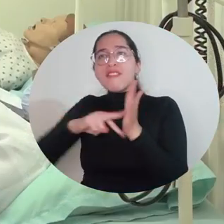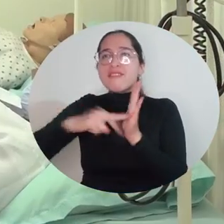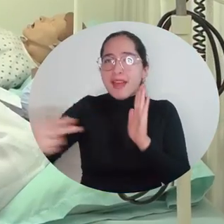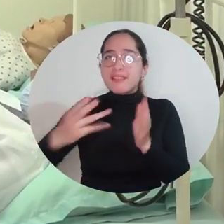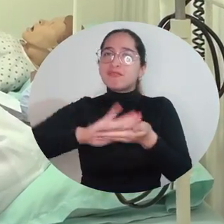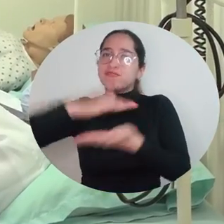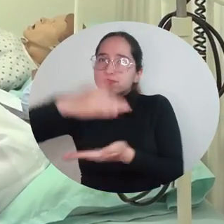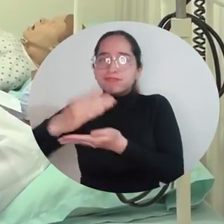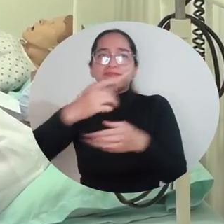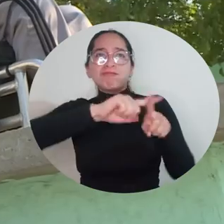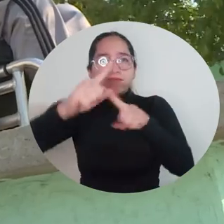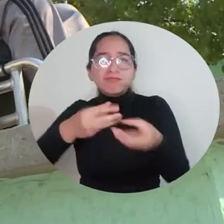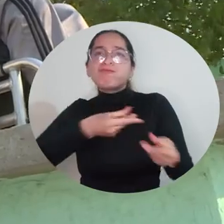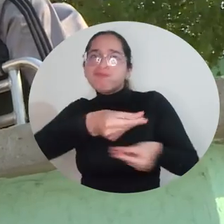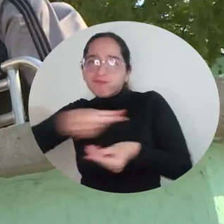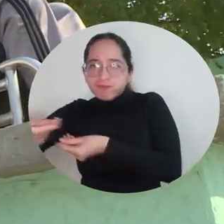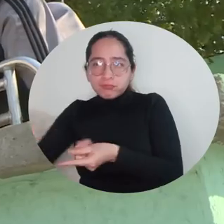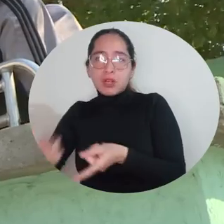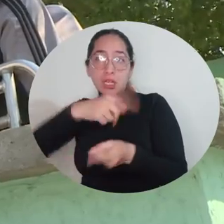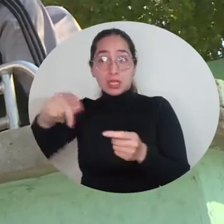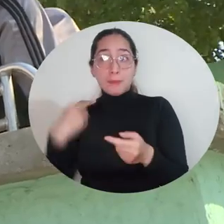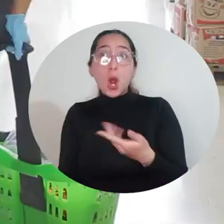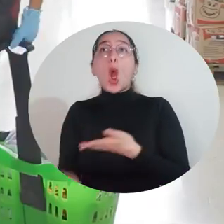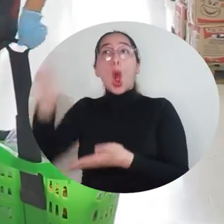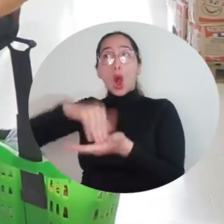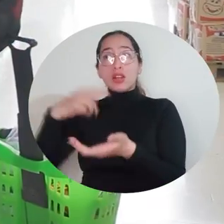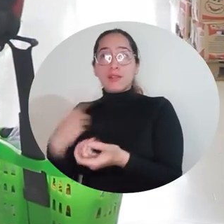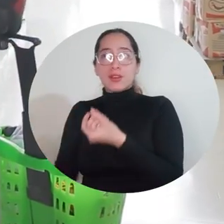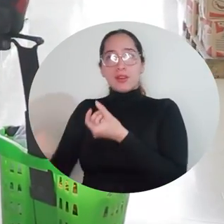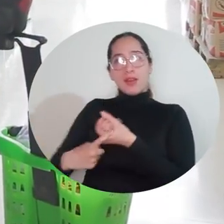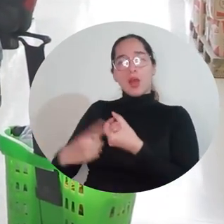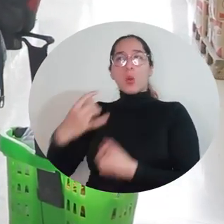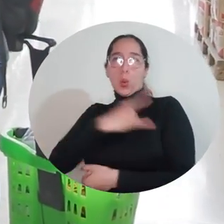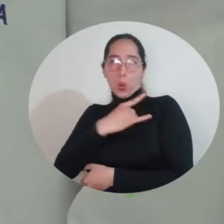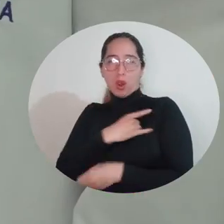bienestar universitario y permitió la readmisión de estudiantes.